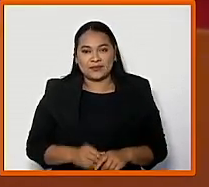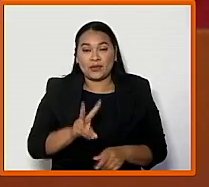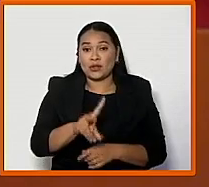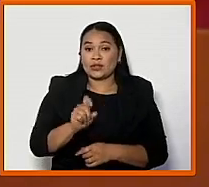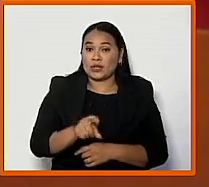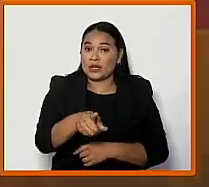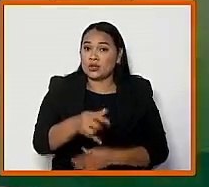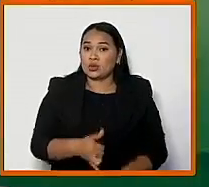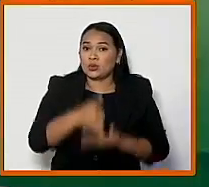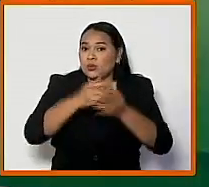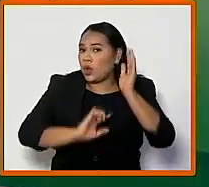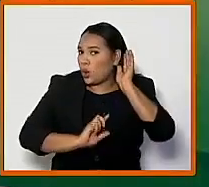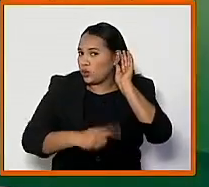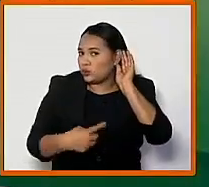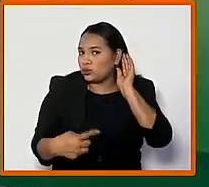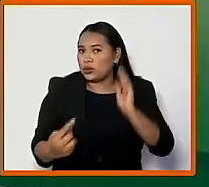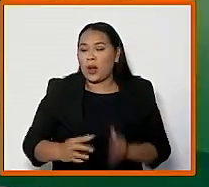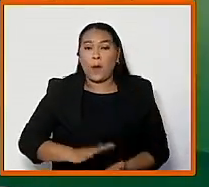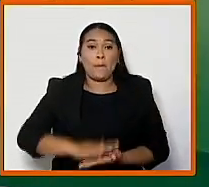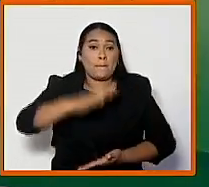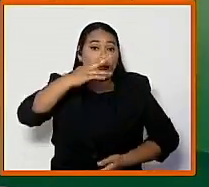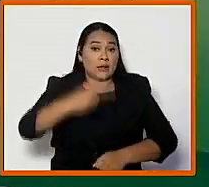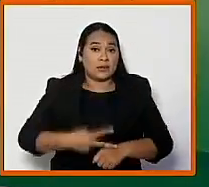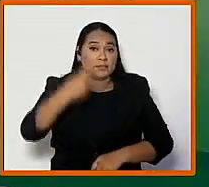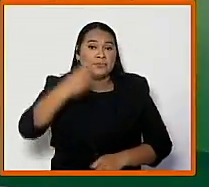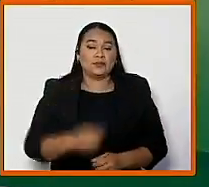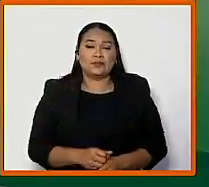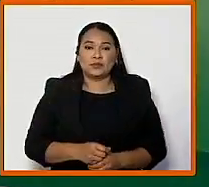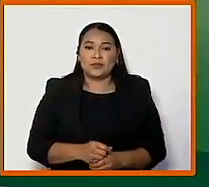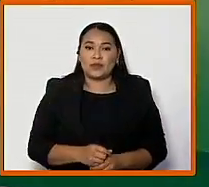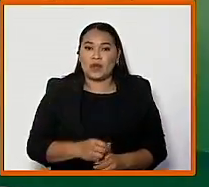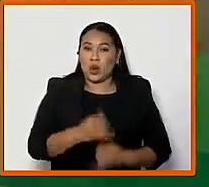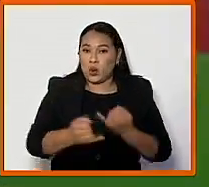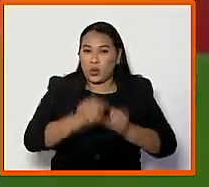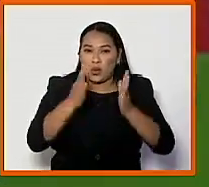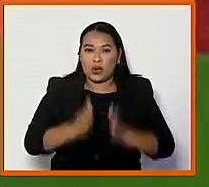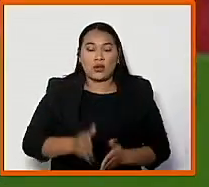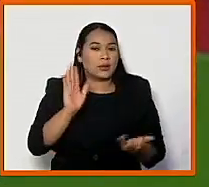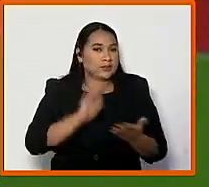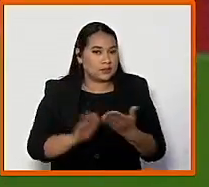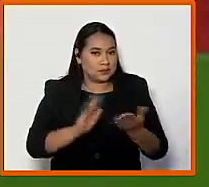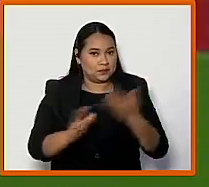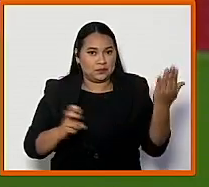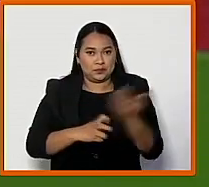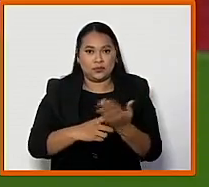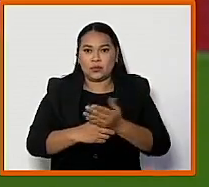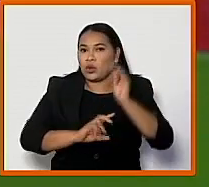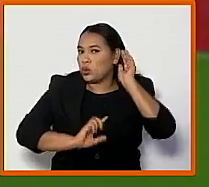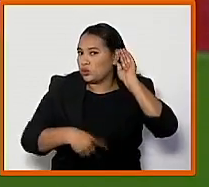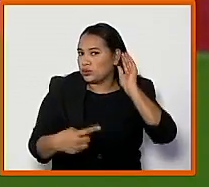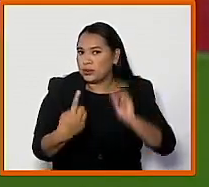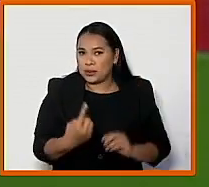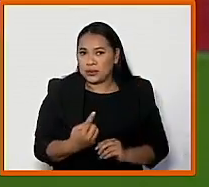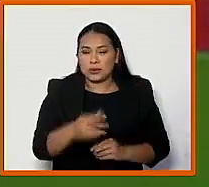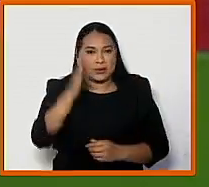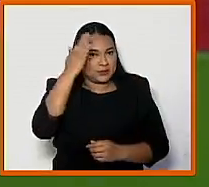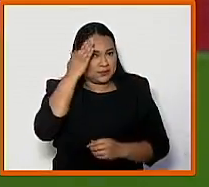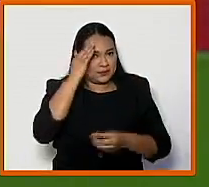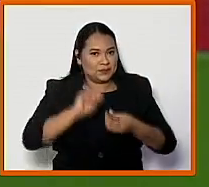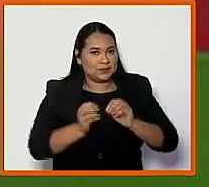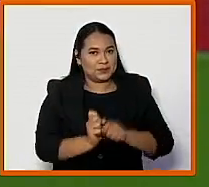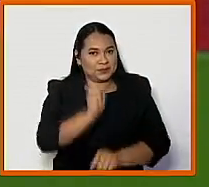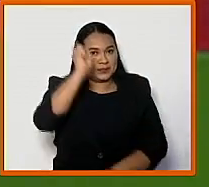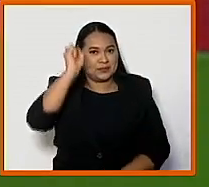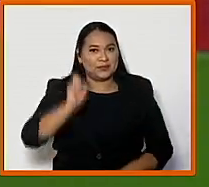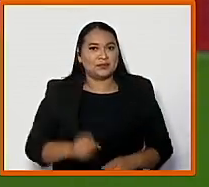2X, recuerda, tu premio se multiplica por 2 en diaria, pero si sos jugador para más 1, le damos la bienvenida al número favorecido en esta linda noche. Y